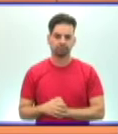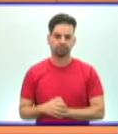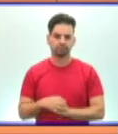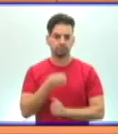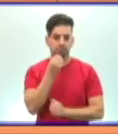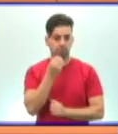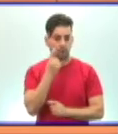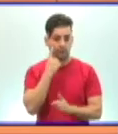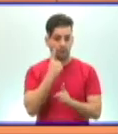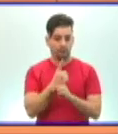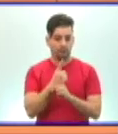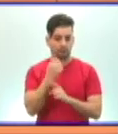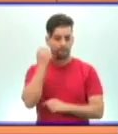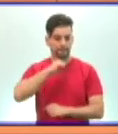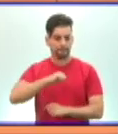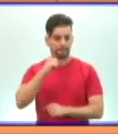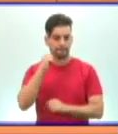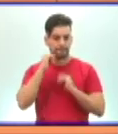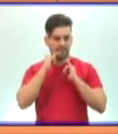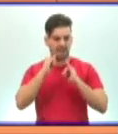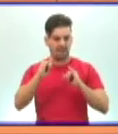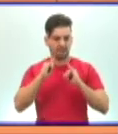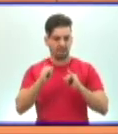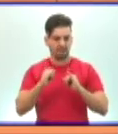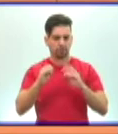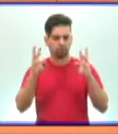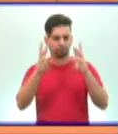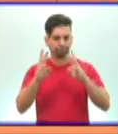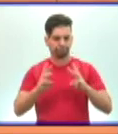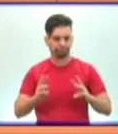además más información si te conectas al sitio web